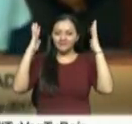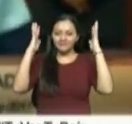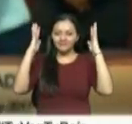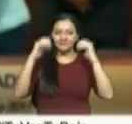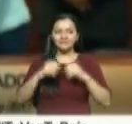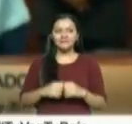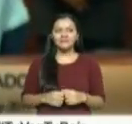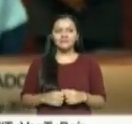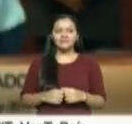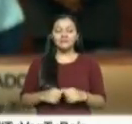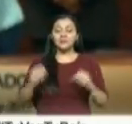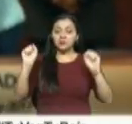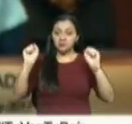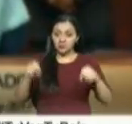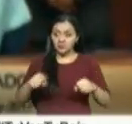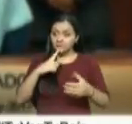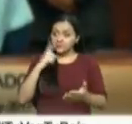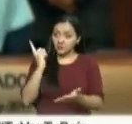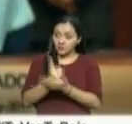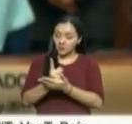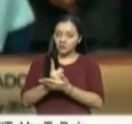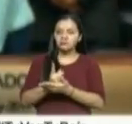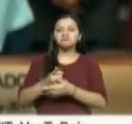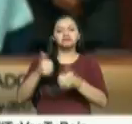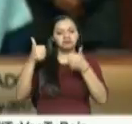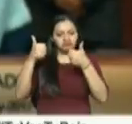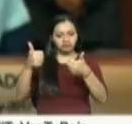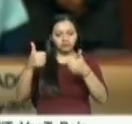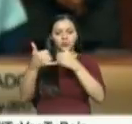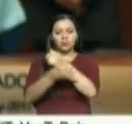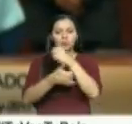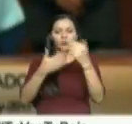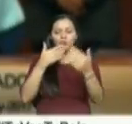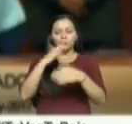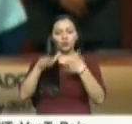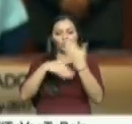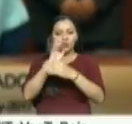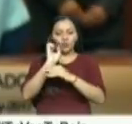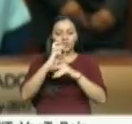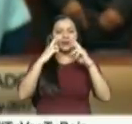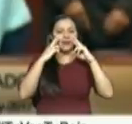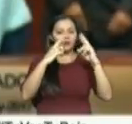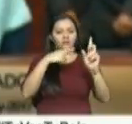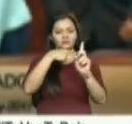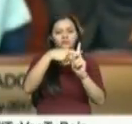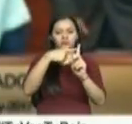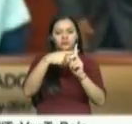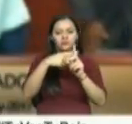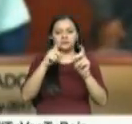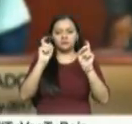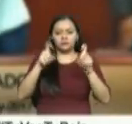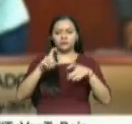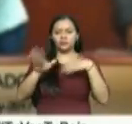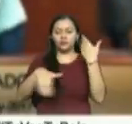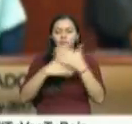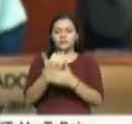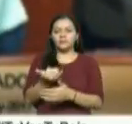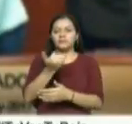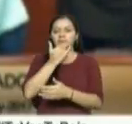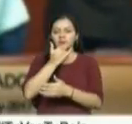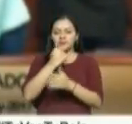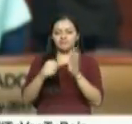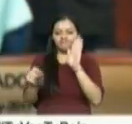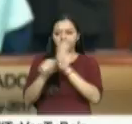Si así lo hace, la patria y el pueblo ecuatoriano sabrá reconocer, caso contrario, esta misma patria sabrá